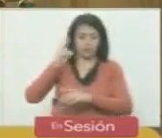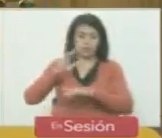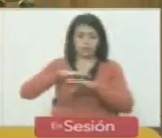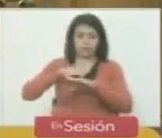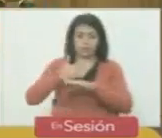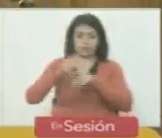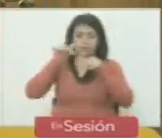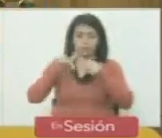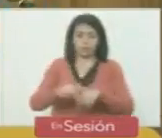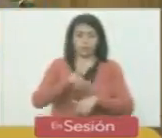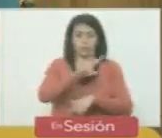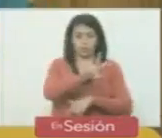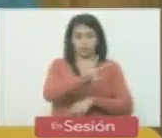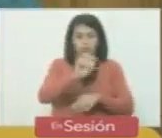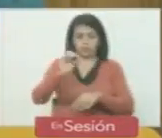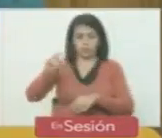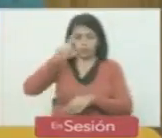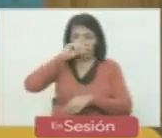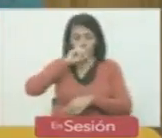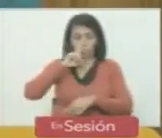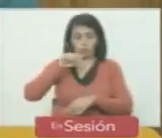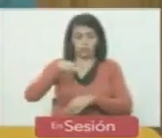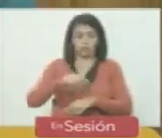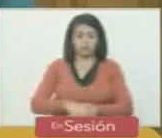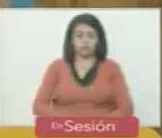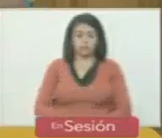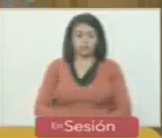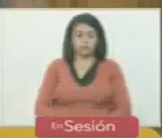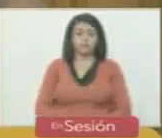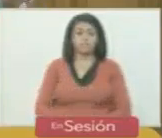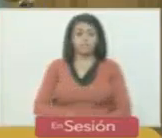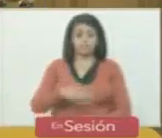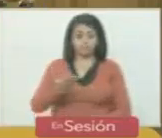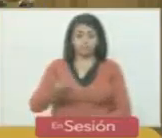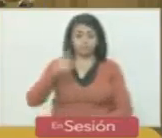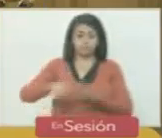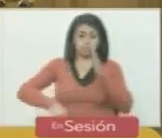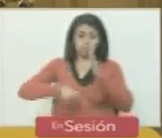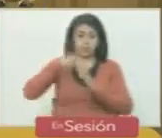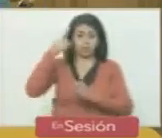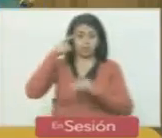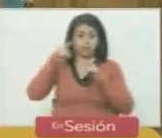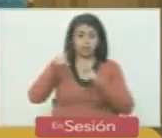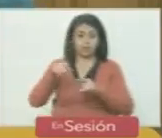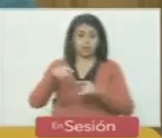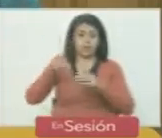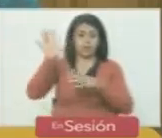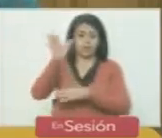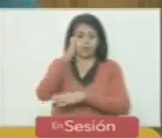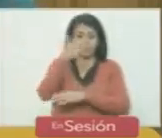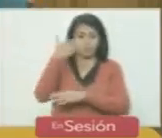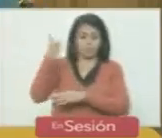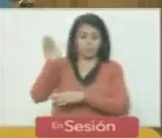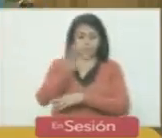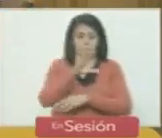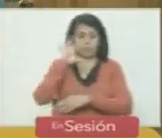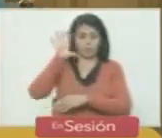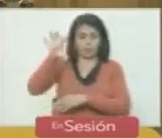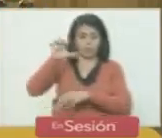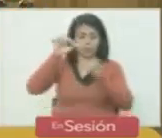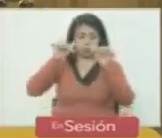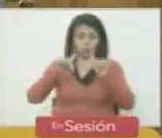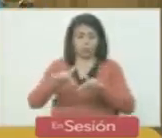marco de los 200 años de la enarbolación por primera vez del tricolor patrio,